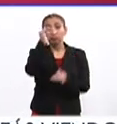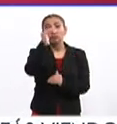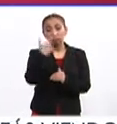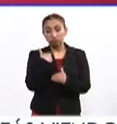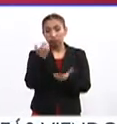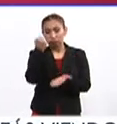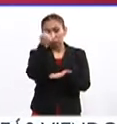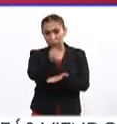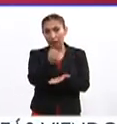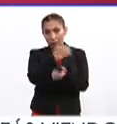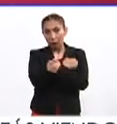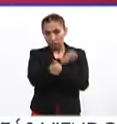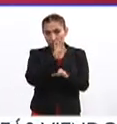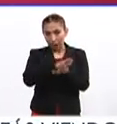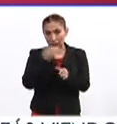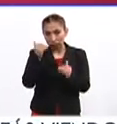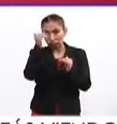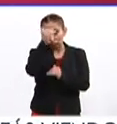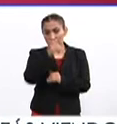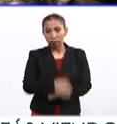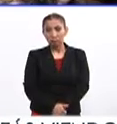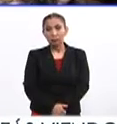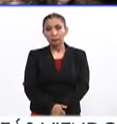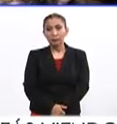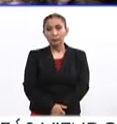el presupuesto educativo.